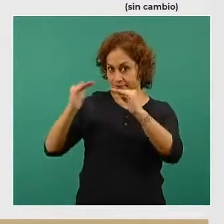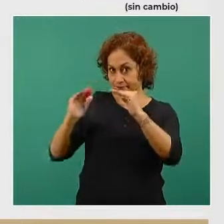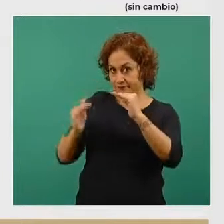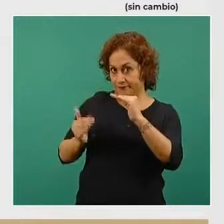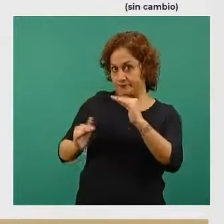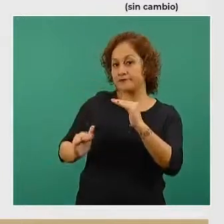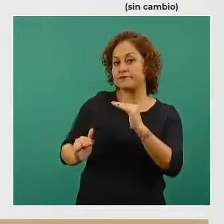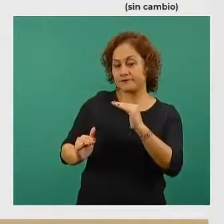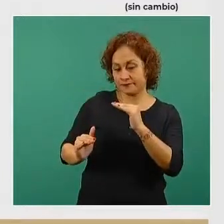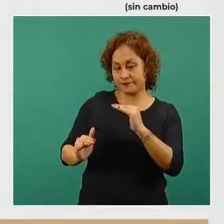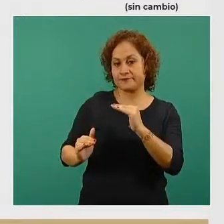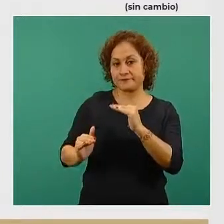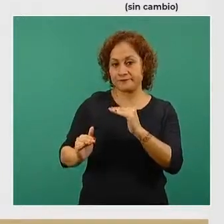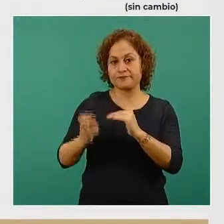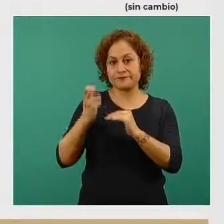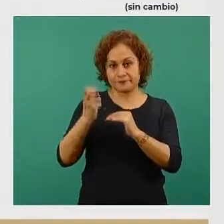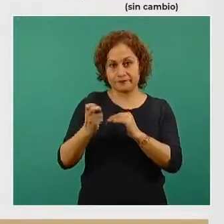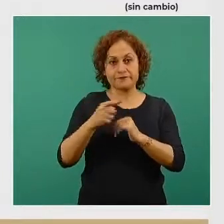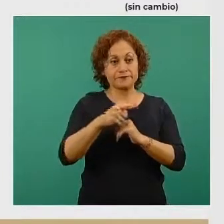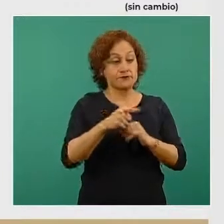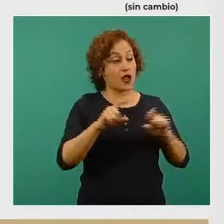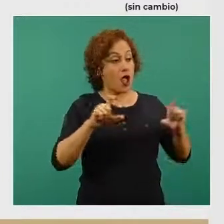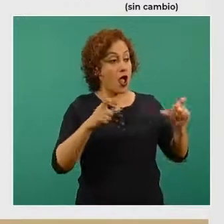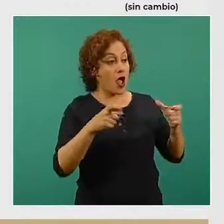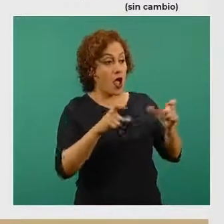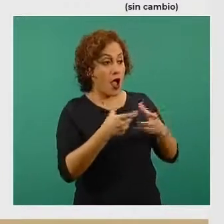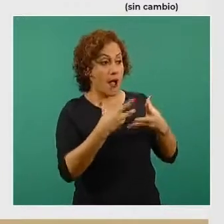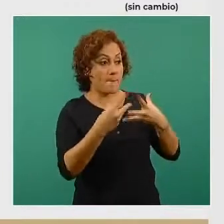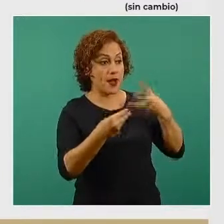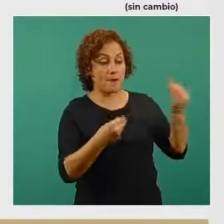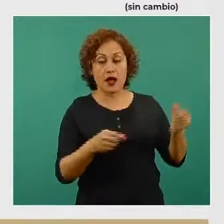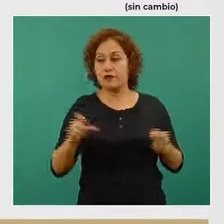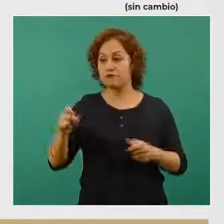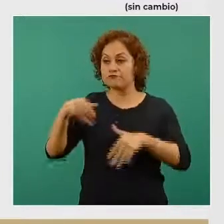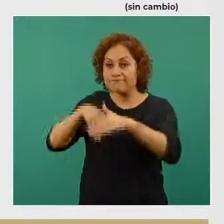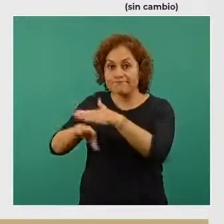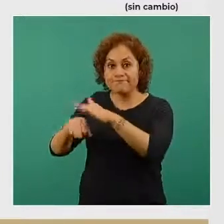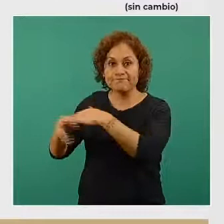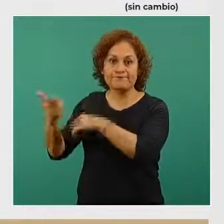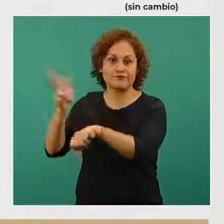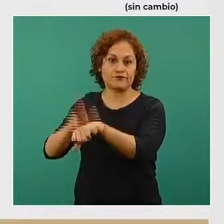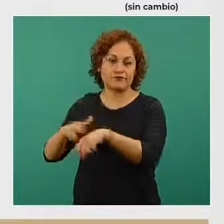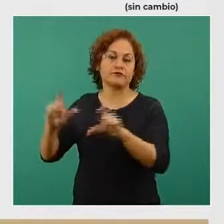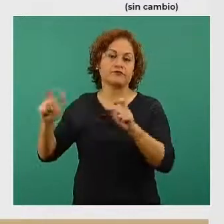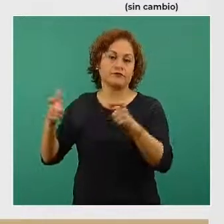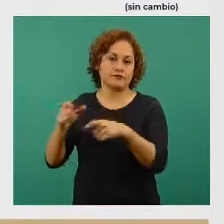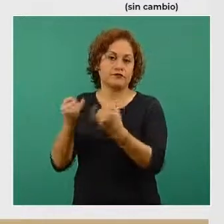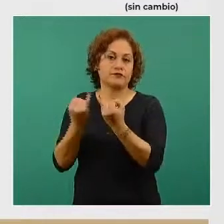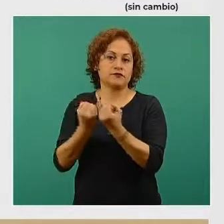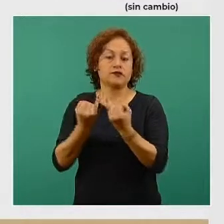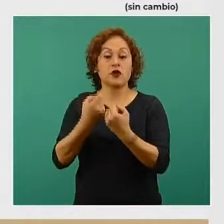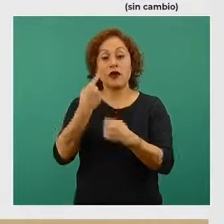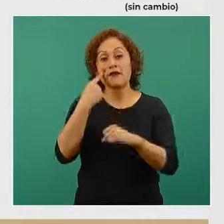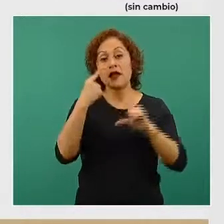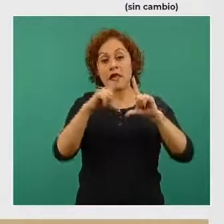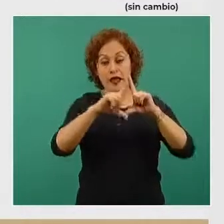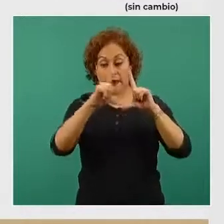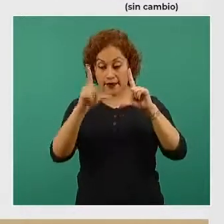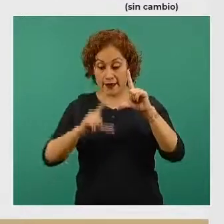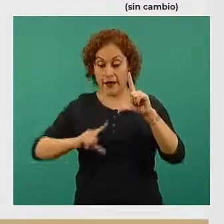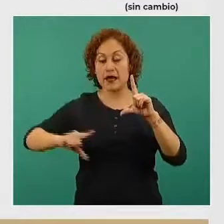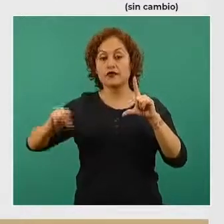casos graves y en casos críticos de la COVID-19. De hecho, a nivel nacional, la ocupación total es de